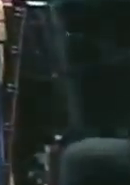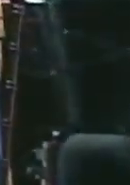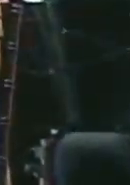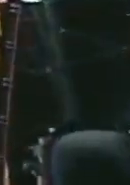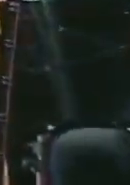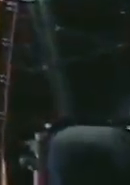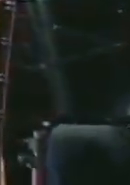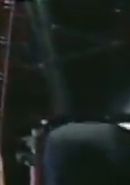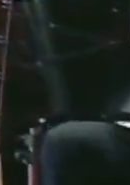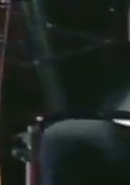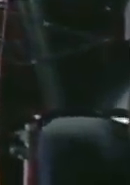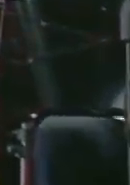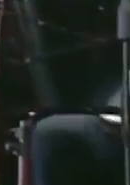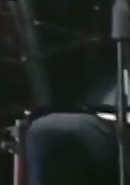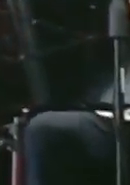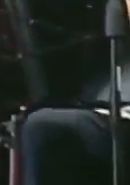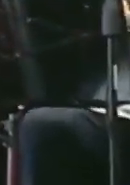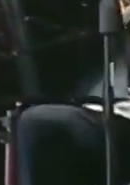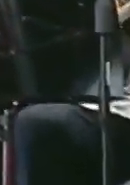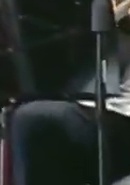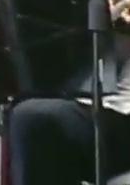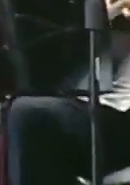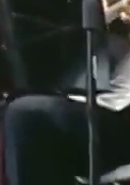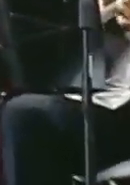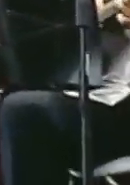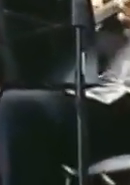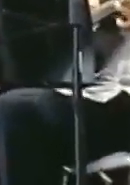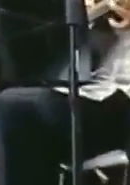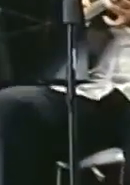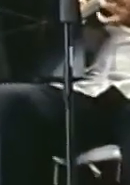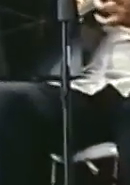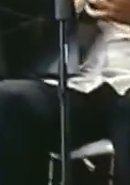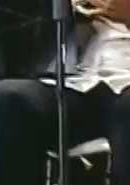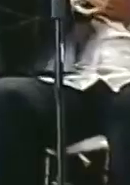llama sencillamente Bolívar.